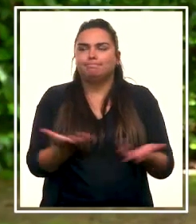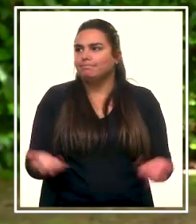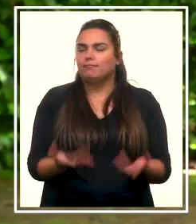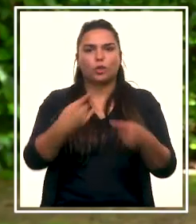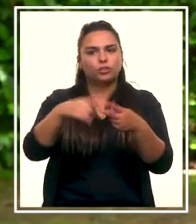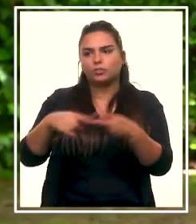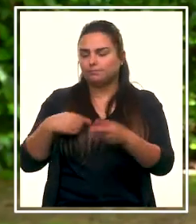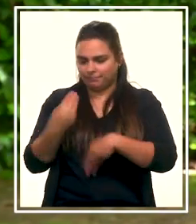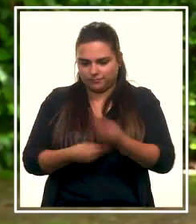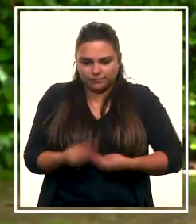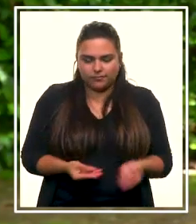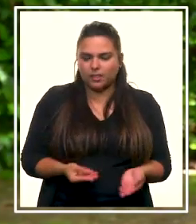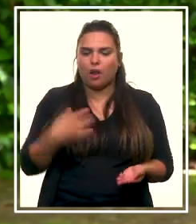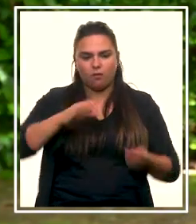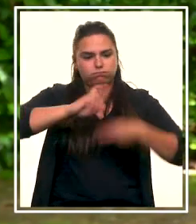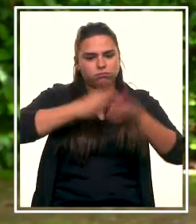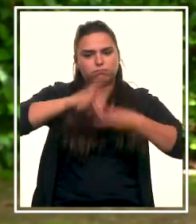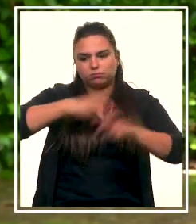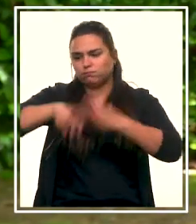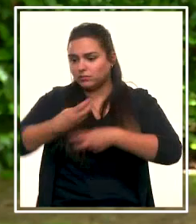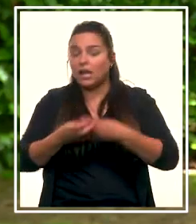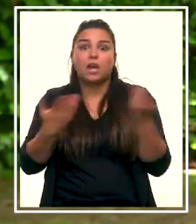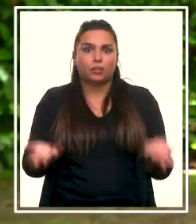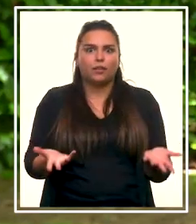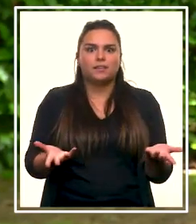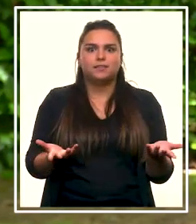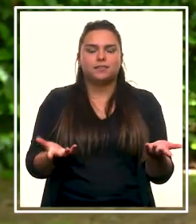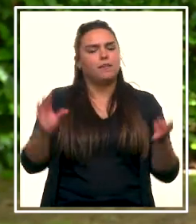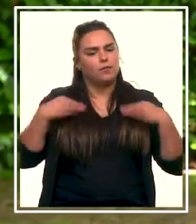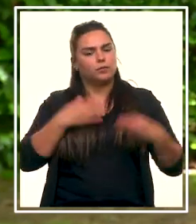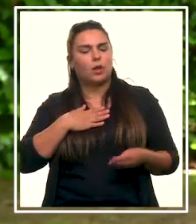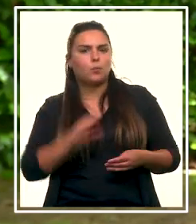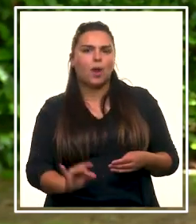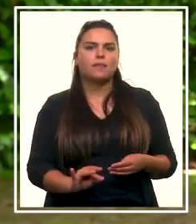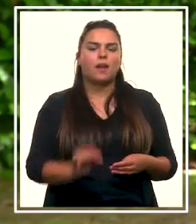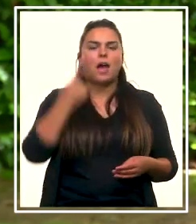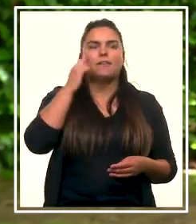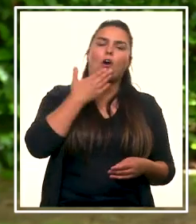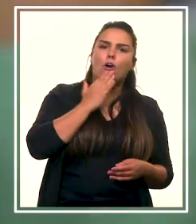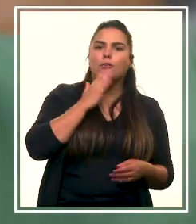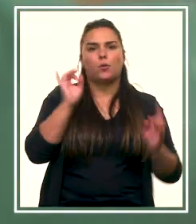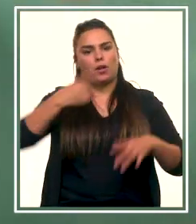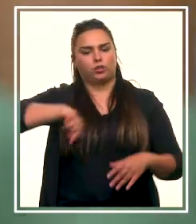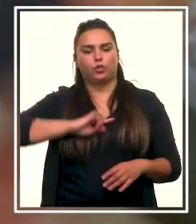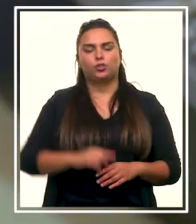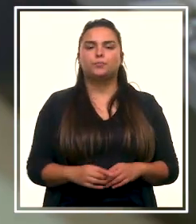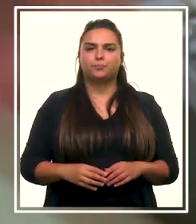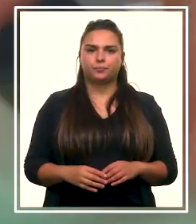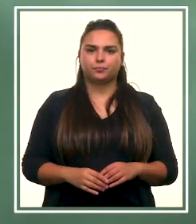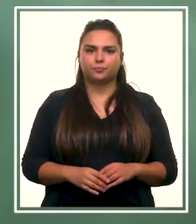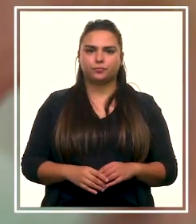se van actualizando y demás, pueden disfrutar del ocio igual que nosotros.